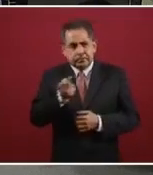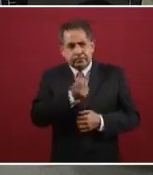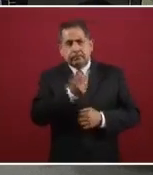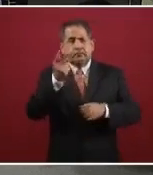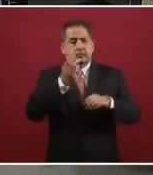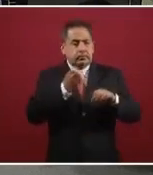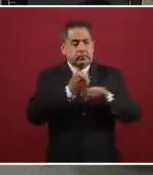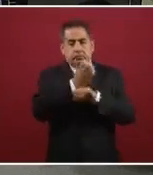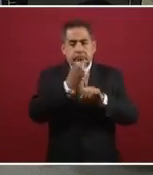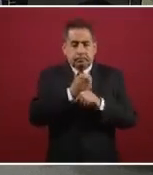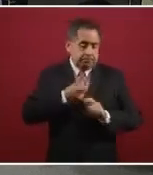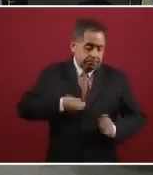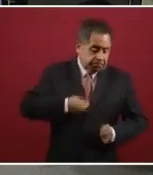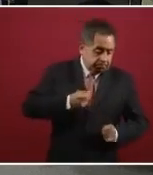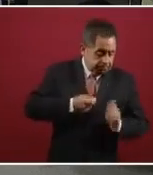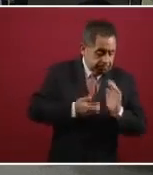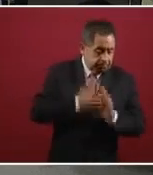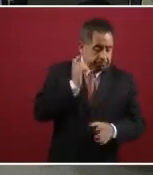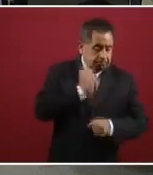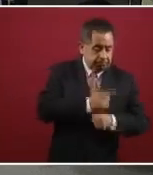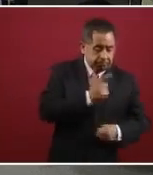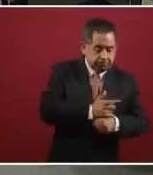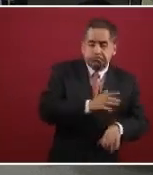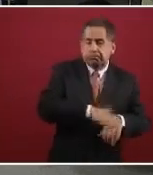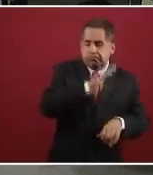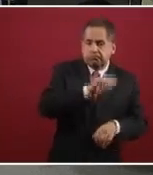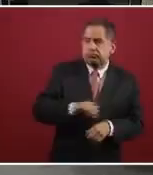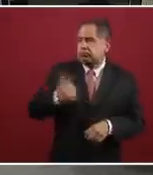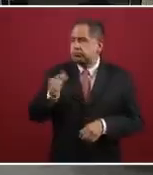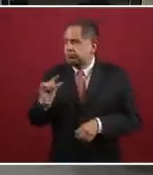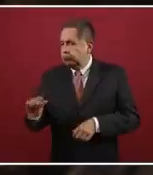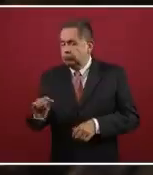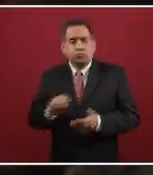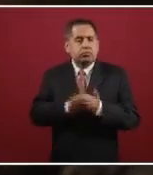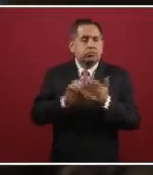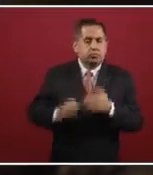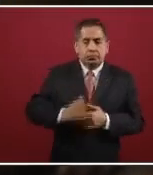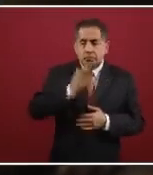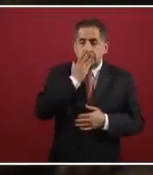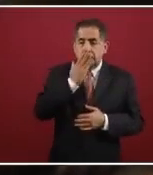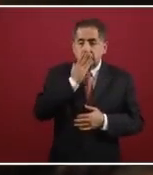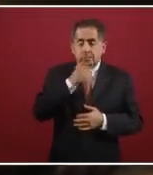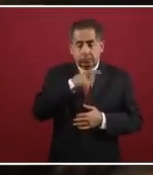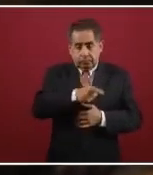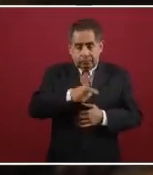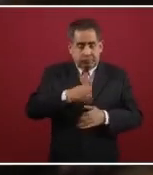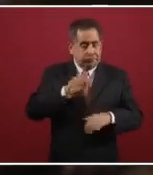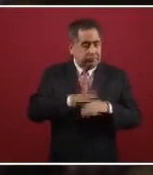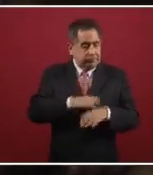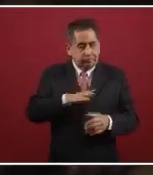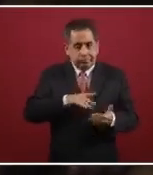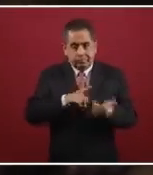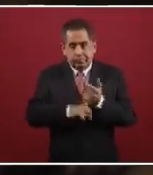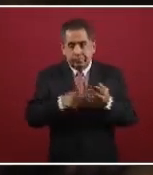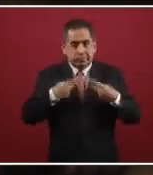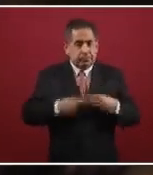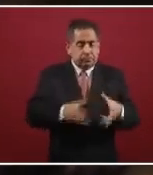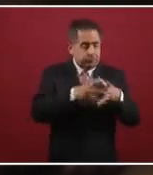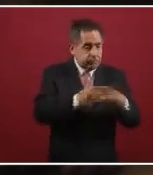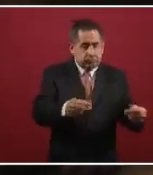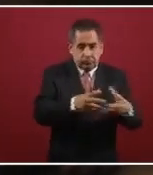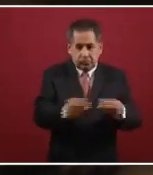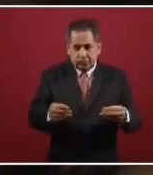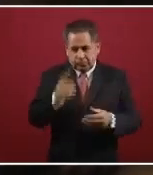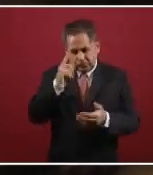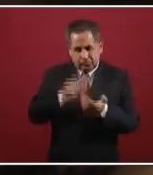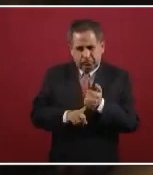más exhumaciones que otros? Por ejemplo, en el caso de Sonora, que es uno de los estados que tiene más, por ejemplo, desaparecidos,